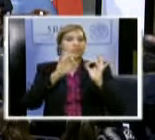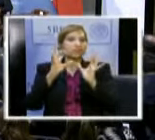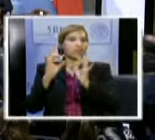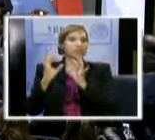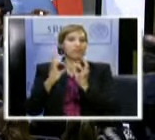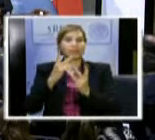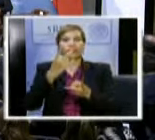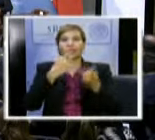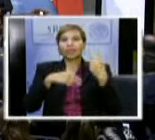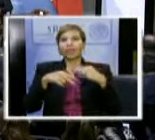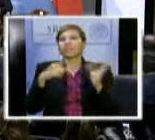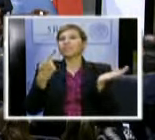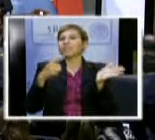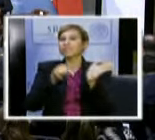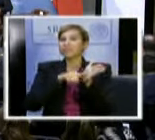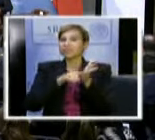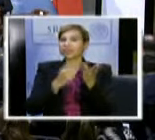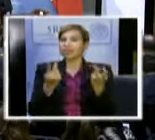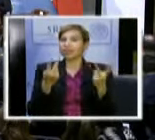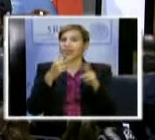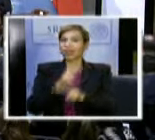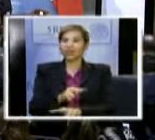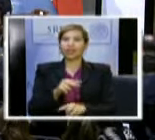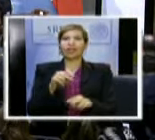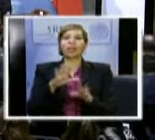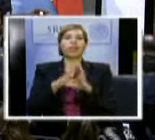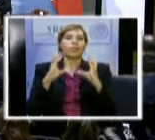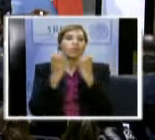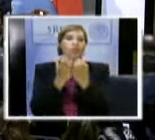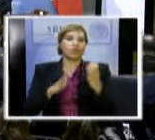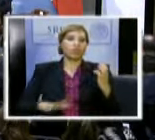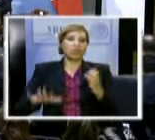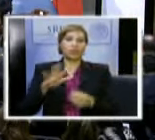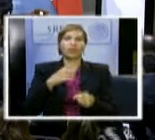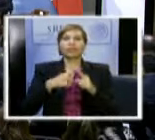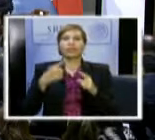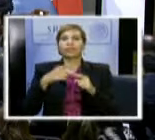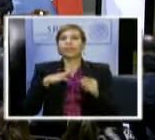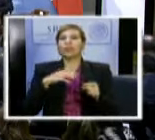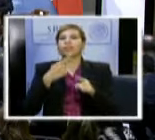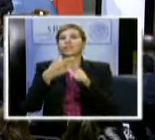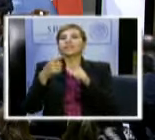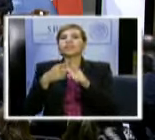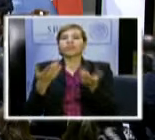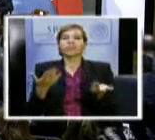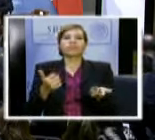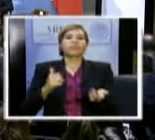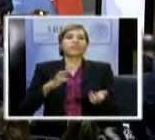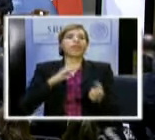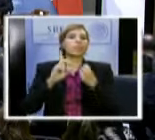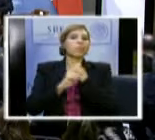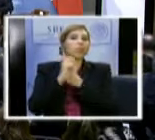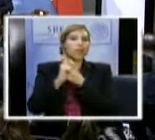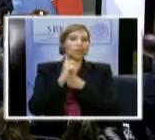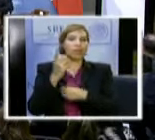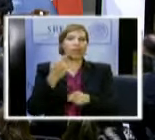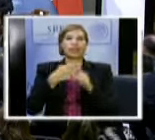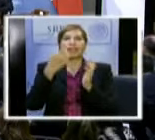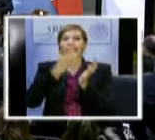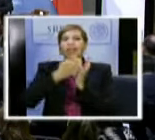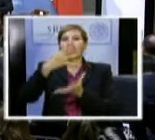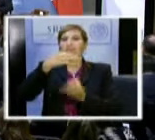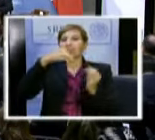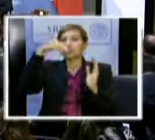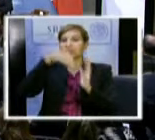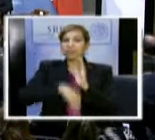también negativas, contrarias a nuestra comunidad, según haya crisis, según haya problemas económicos,